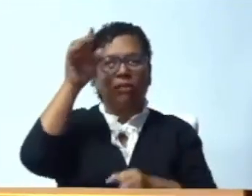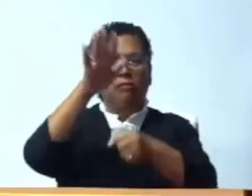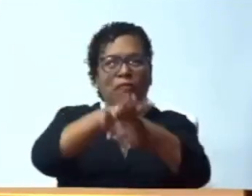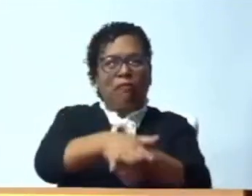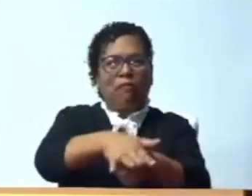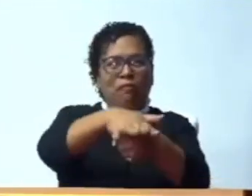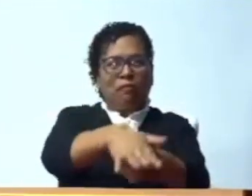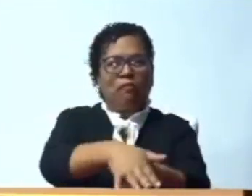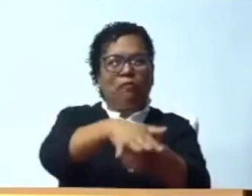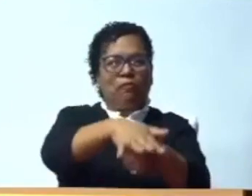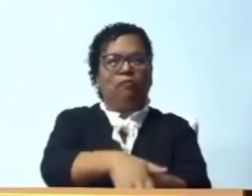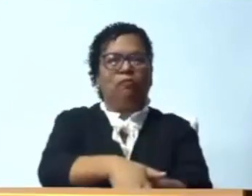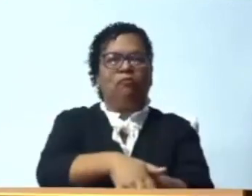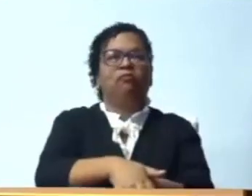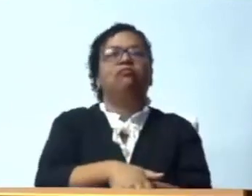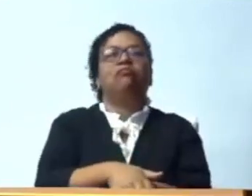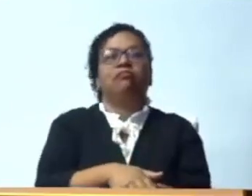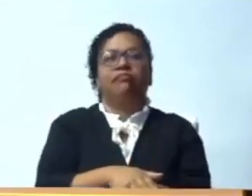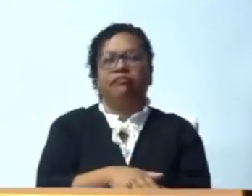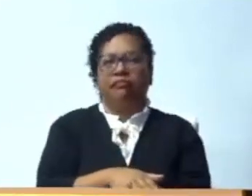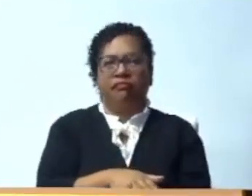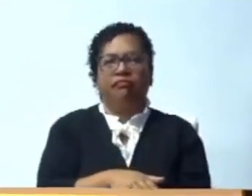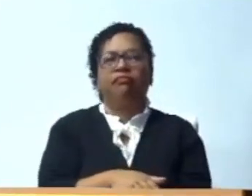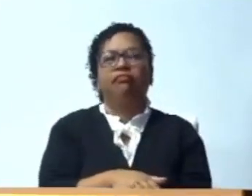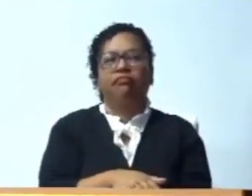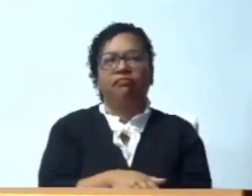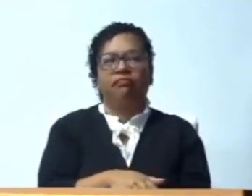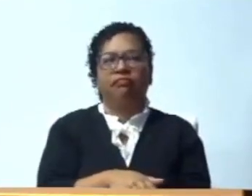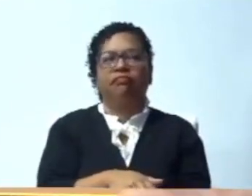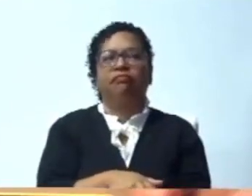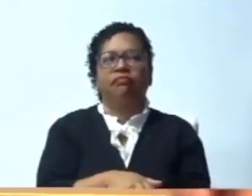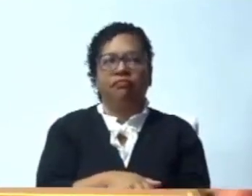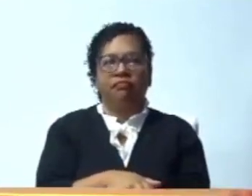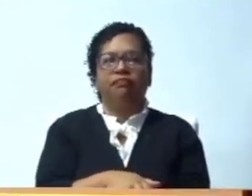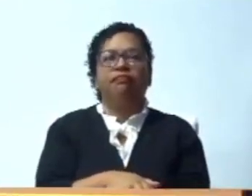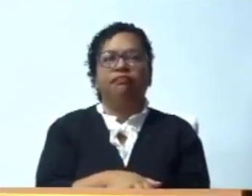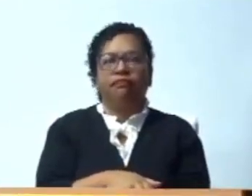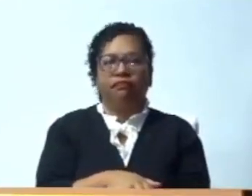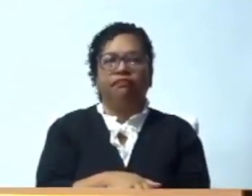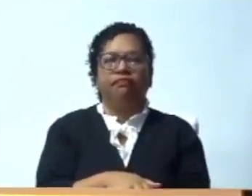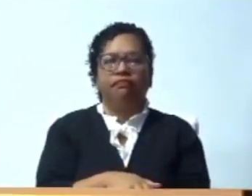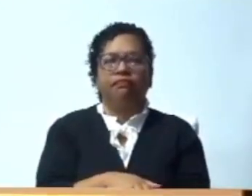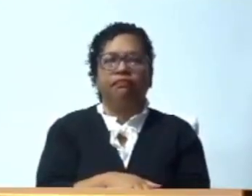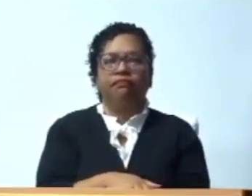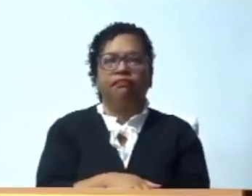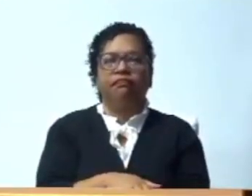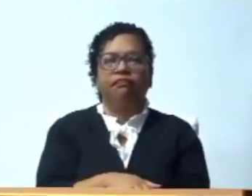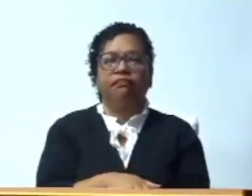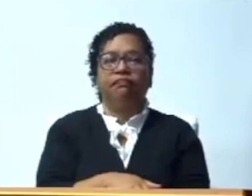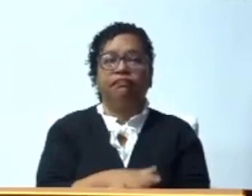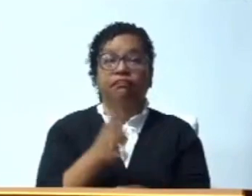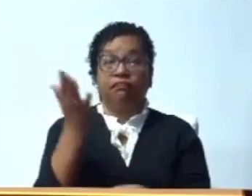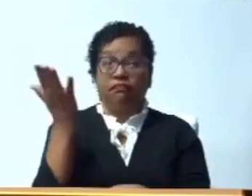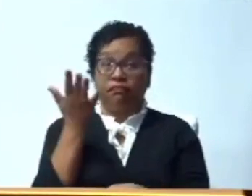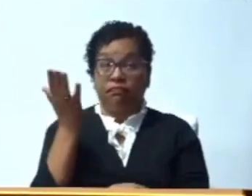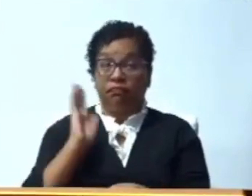violando el fuero que tienen los locales de los partidos políticos